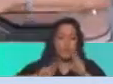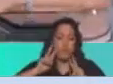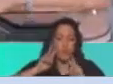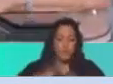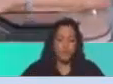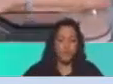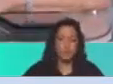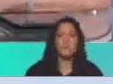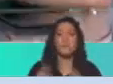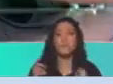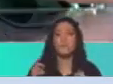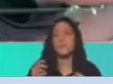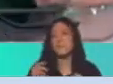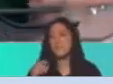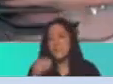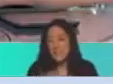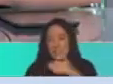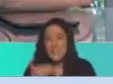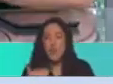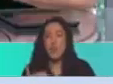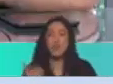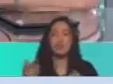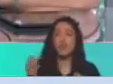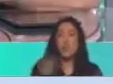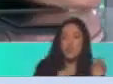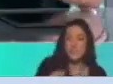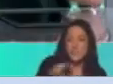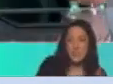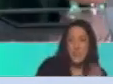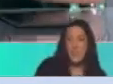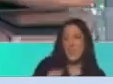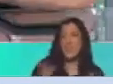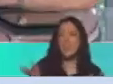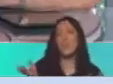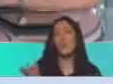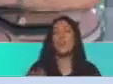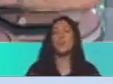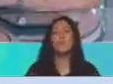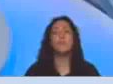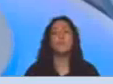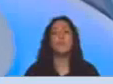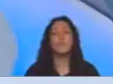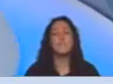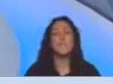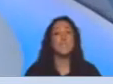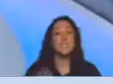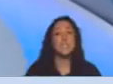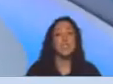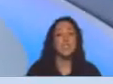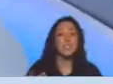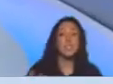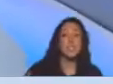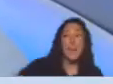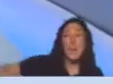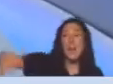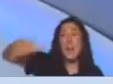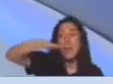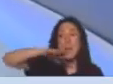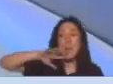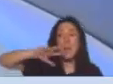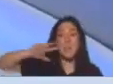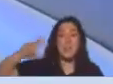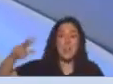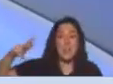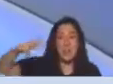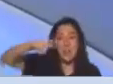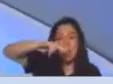desarrolla conduce todo el diseño y pone eh digamos en el aire en órbita terrestre la Comisión Nacional